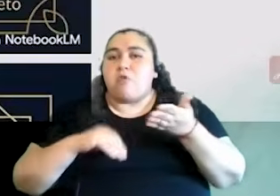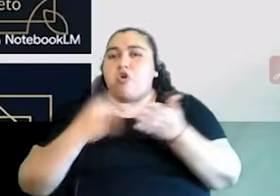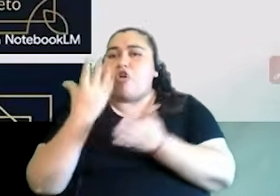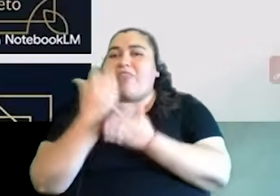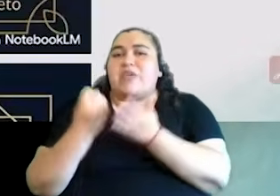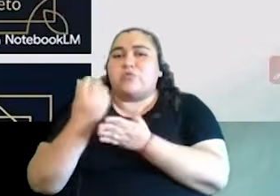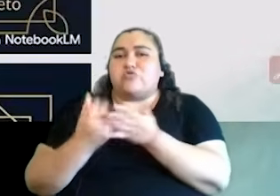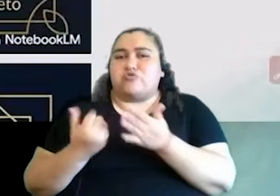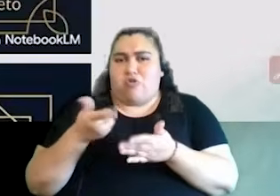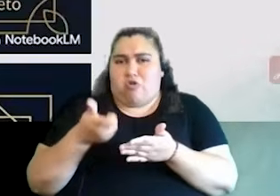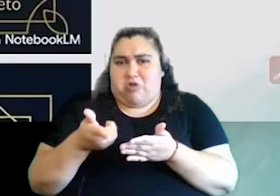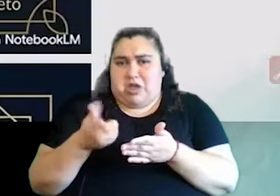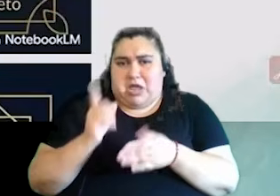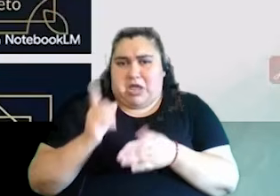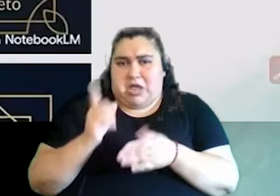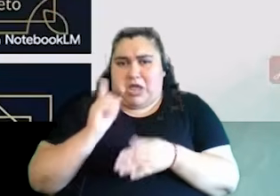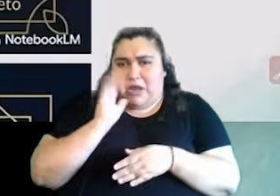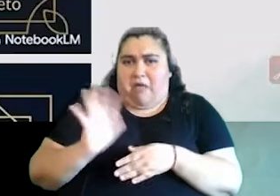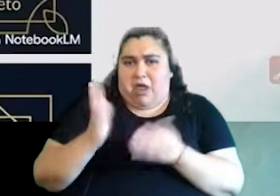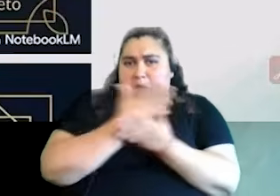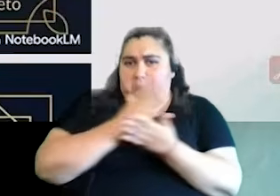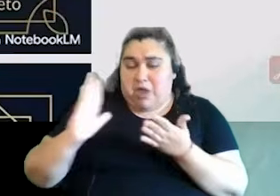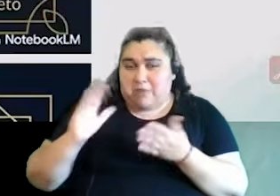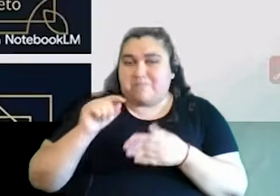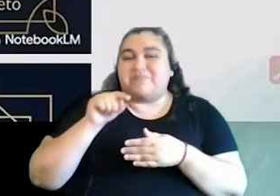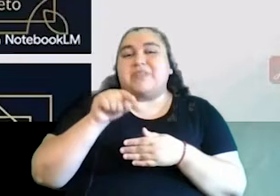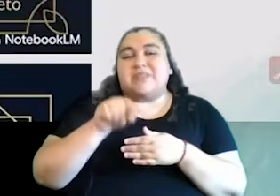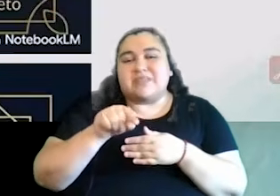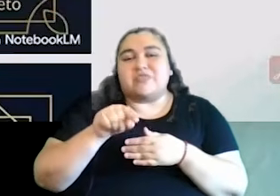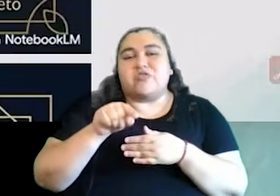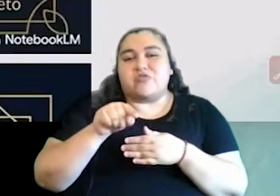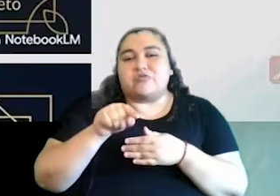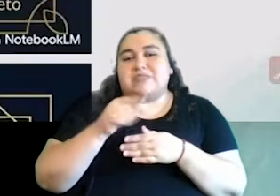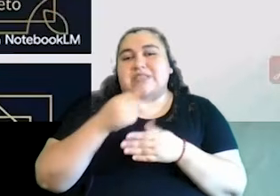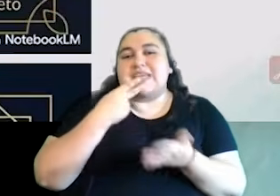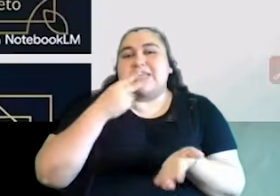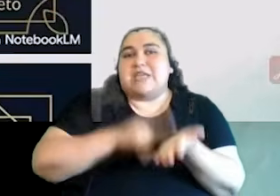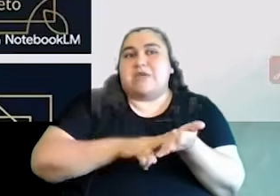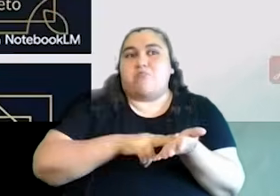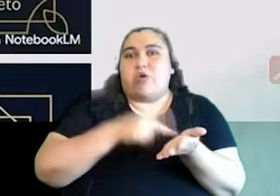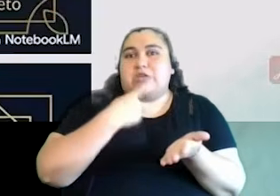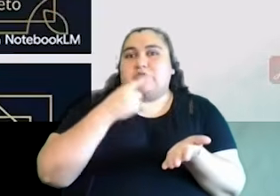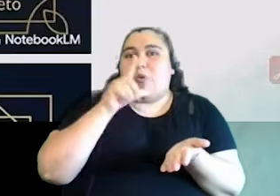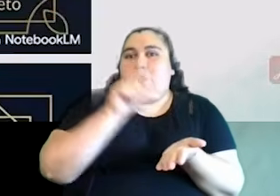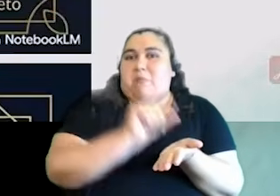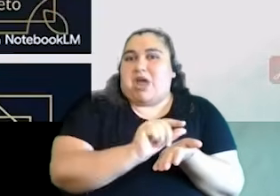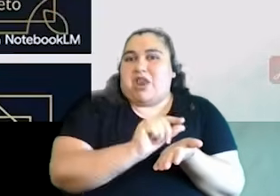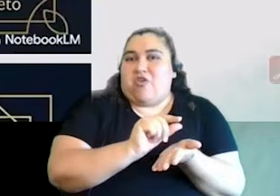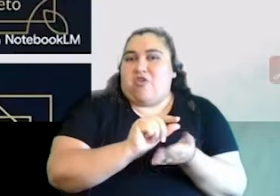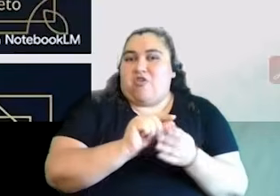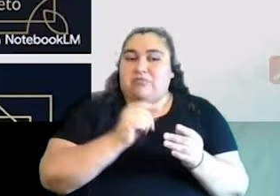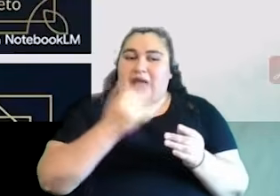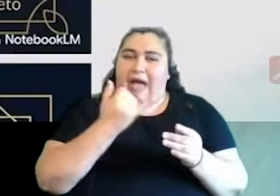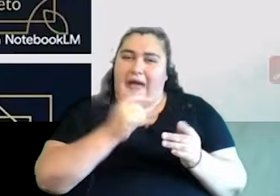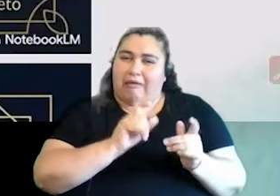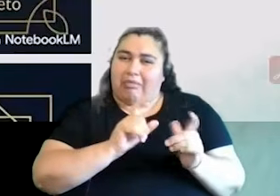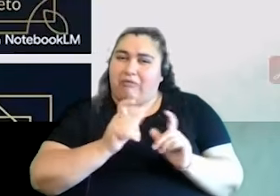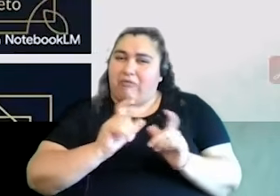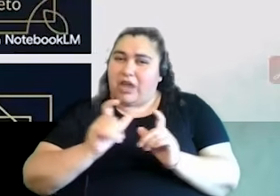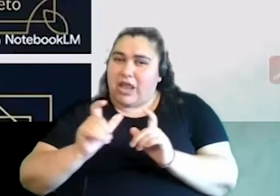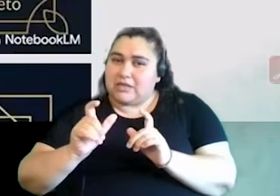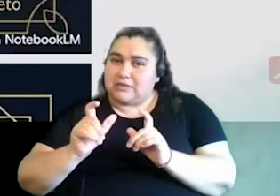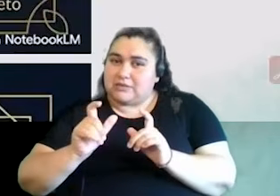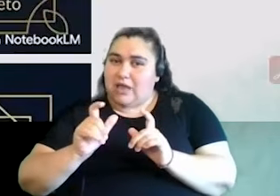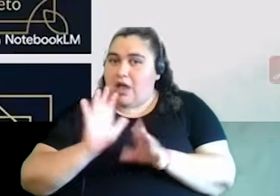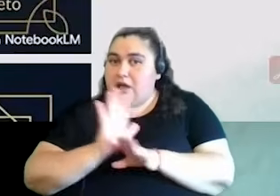corresponden, y de esta forma aminoro el impuesto a ingresar, y esas diferencias por algún motivo superan